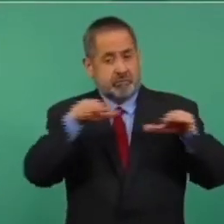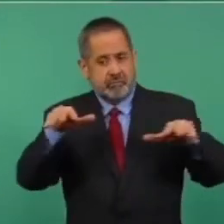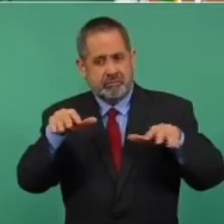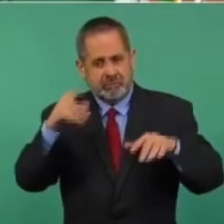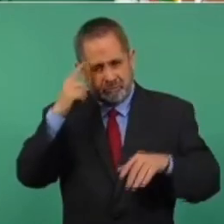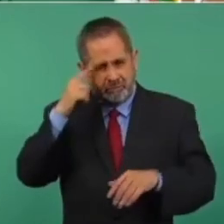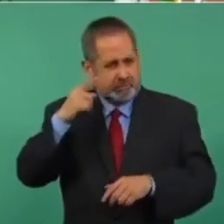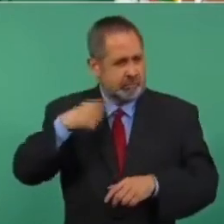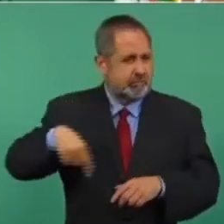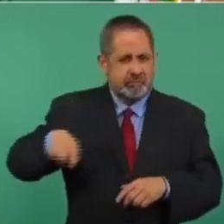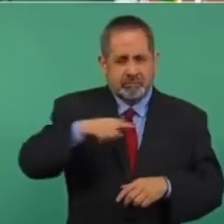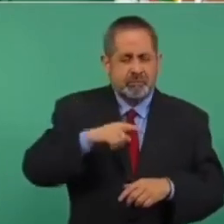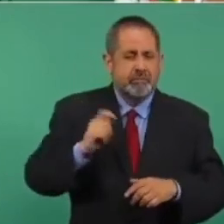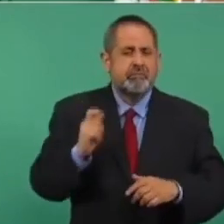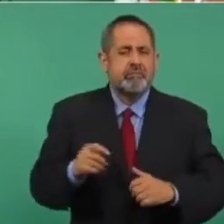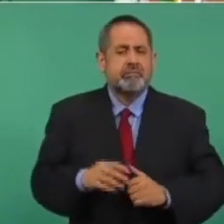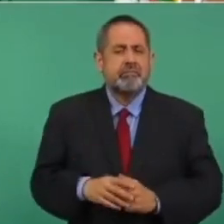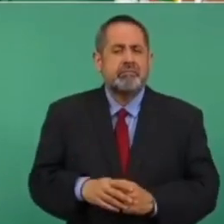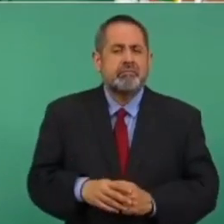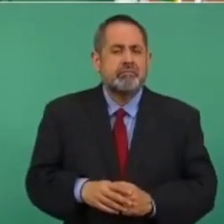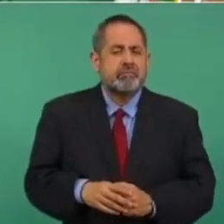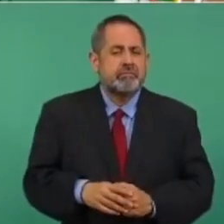a las líneas de transmisión,